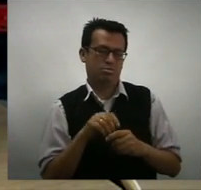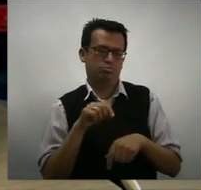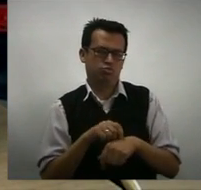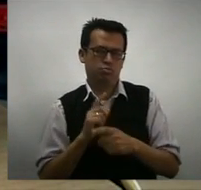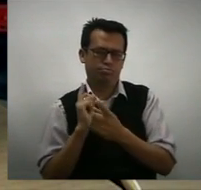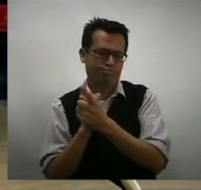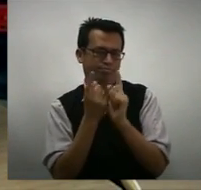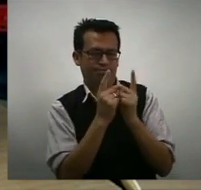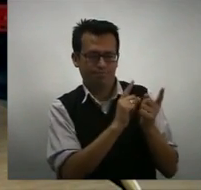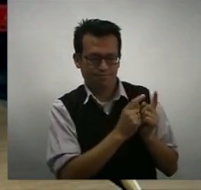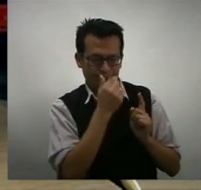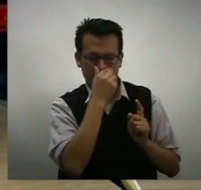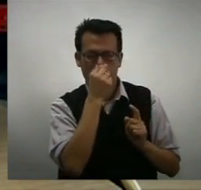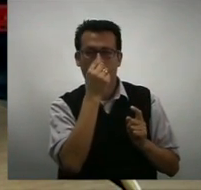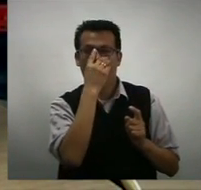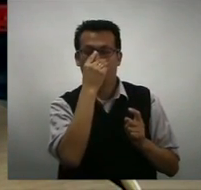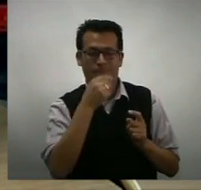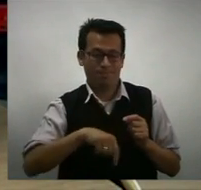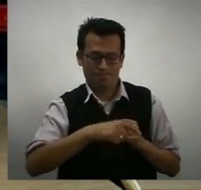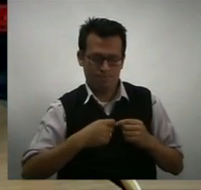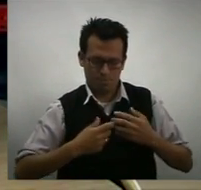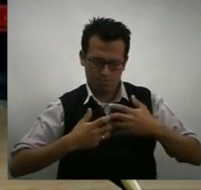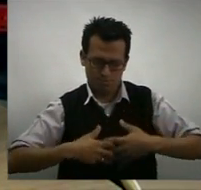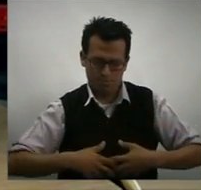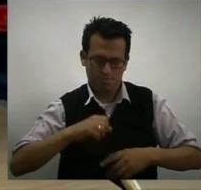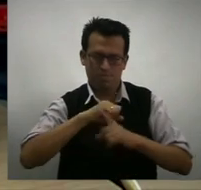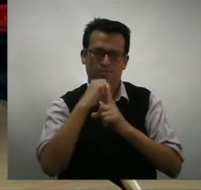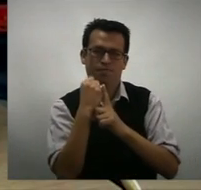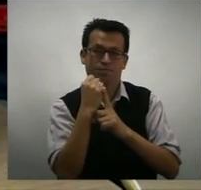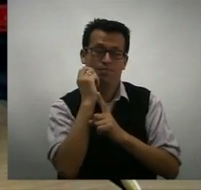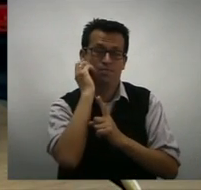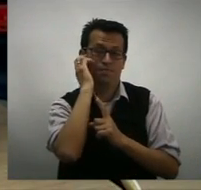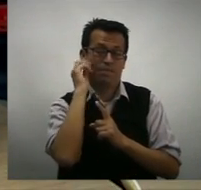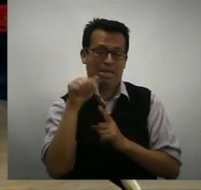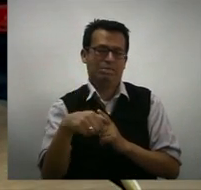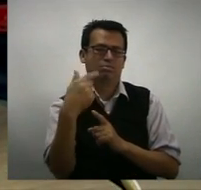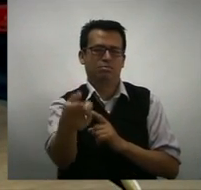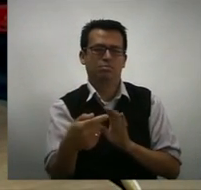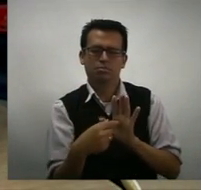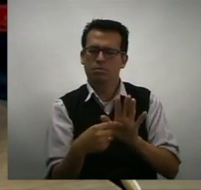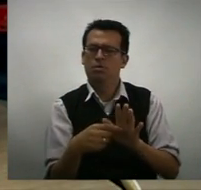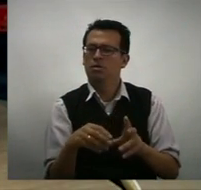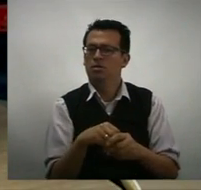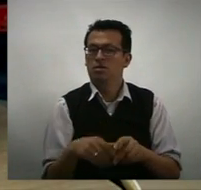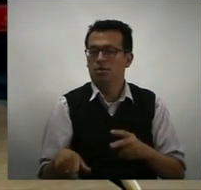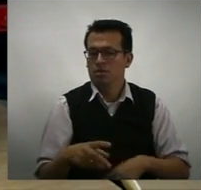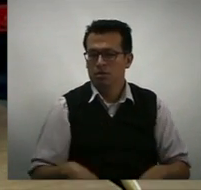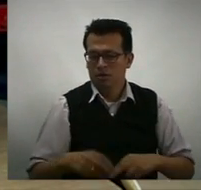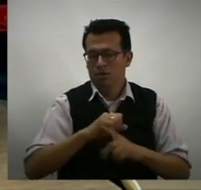de encuentro, entendido como el motor de engranaje social, ya que su complejidad política conlleva todo un discurso